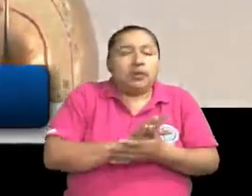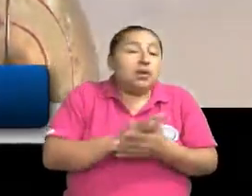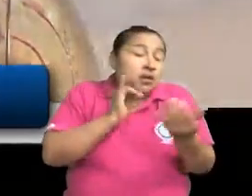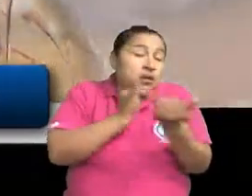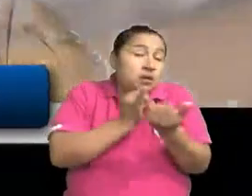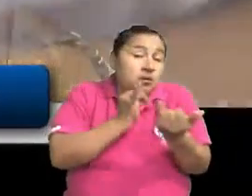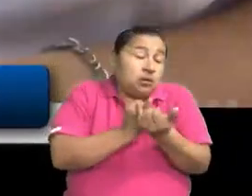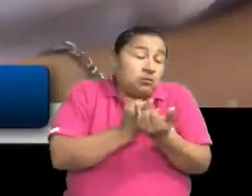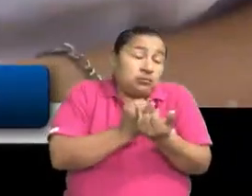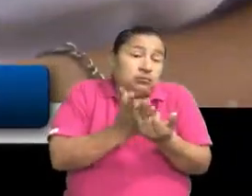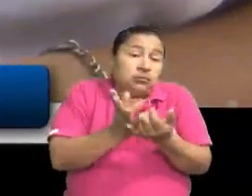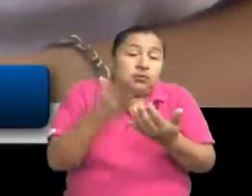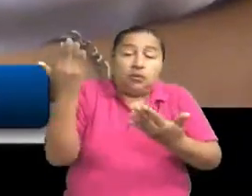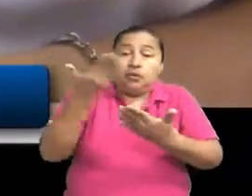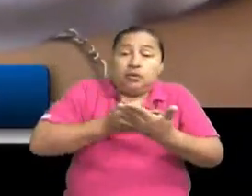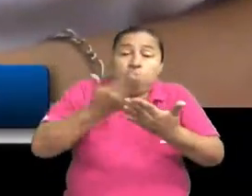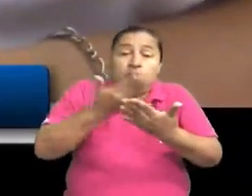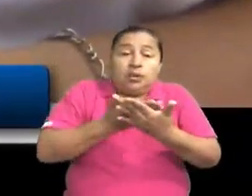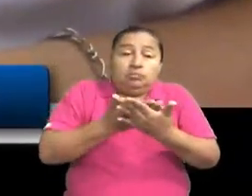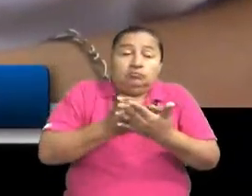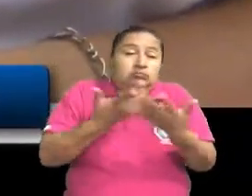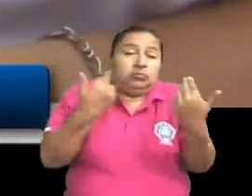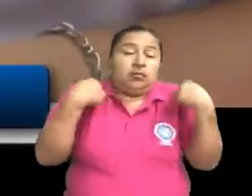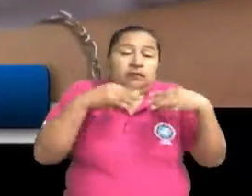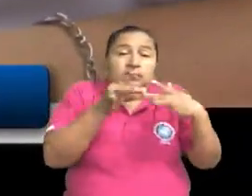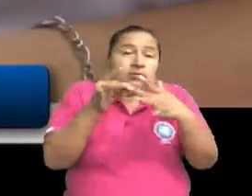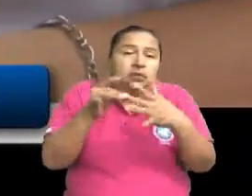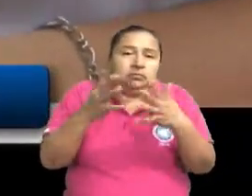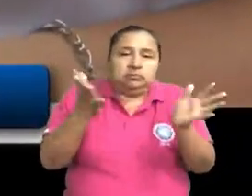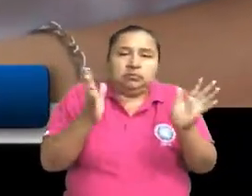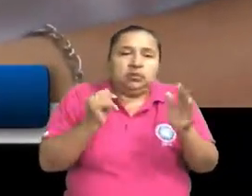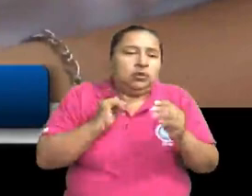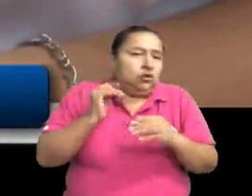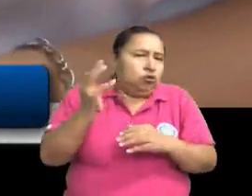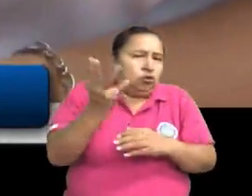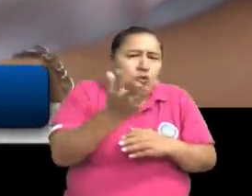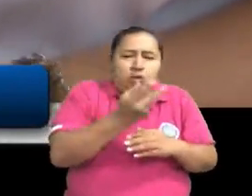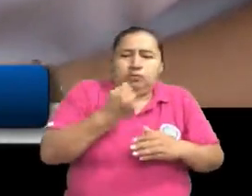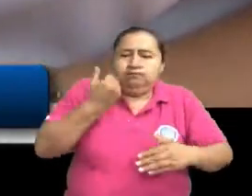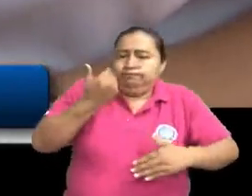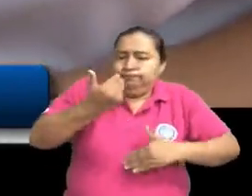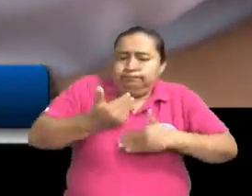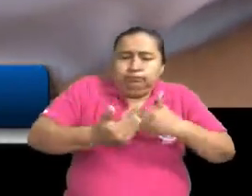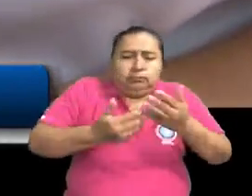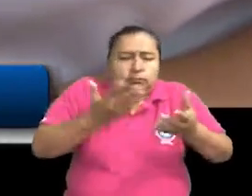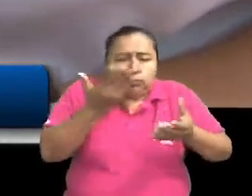como vas a estudiar una carrera profesionalmente, o sea, lleva todo un protocolo,